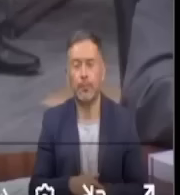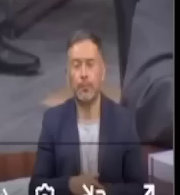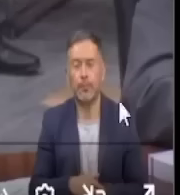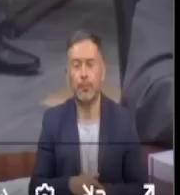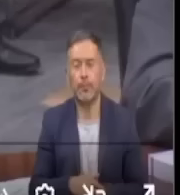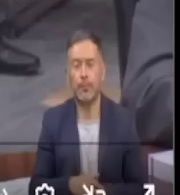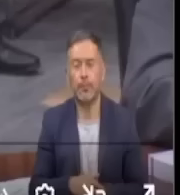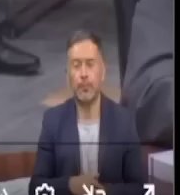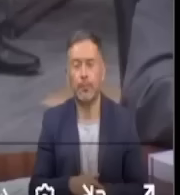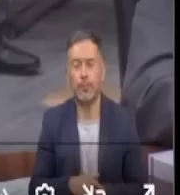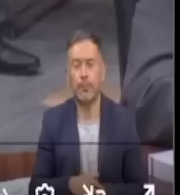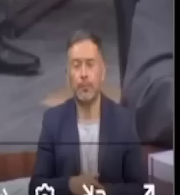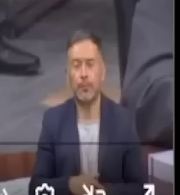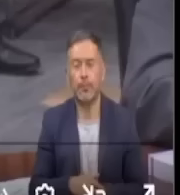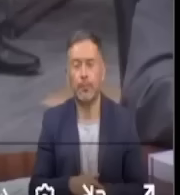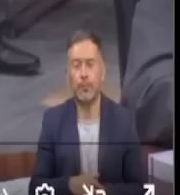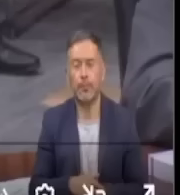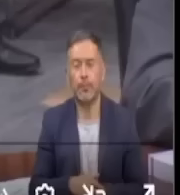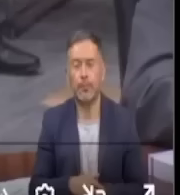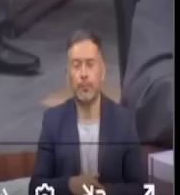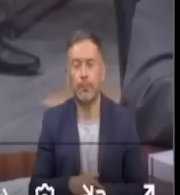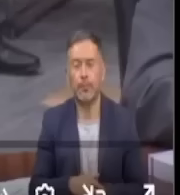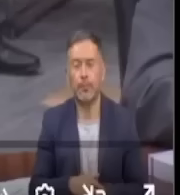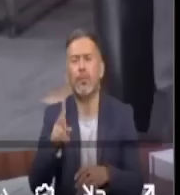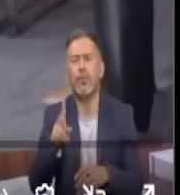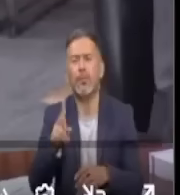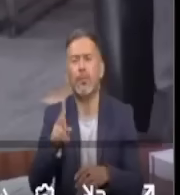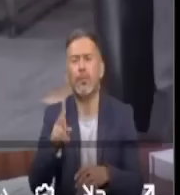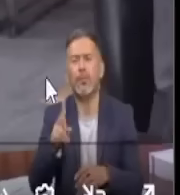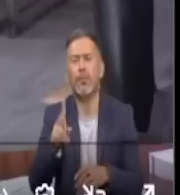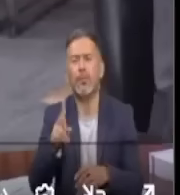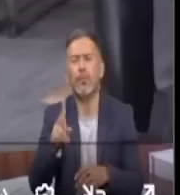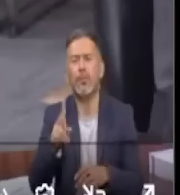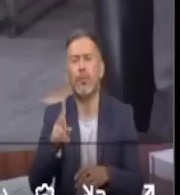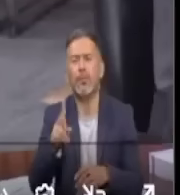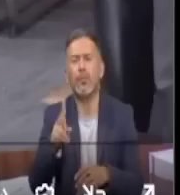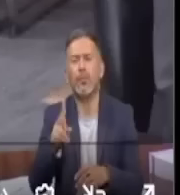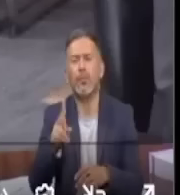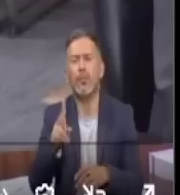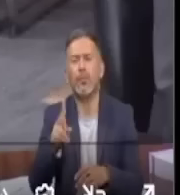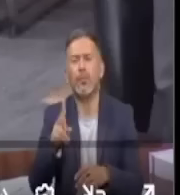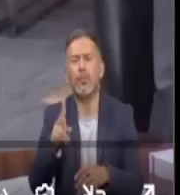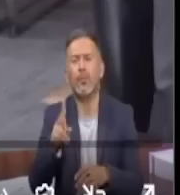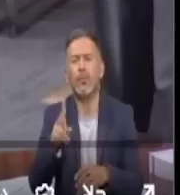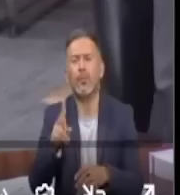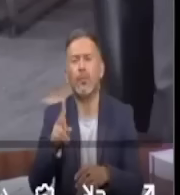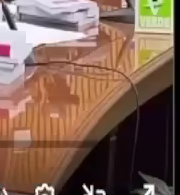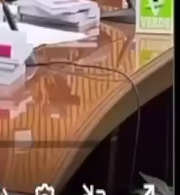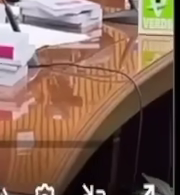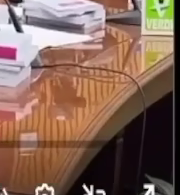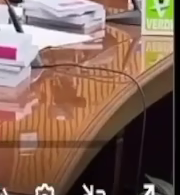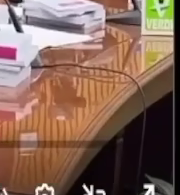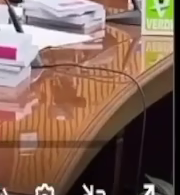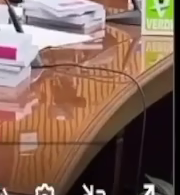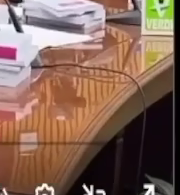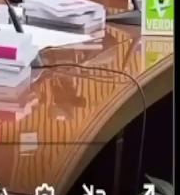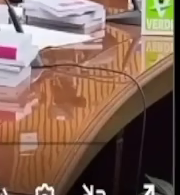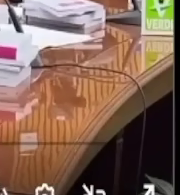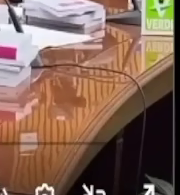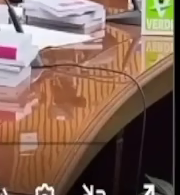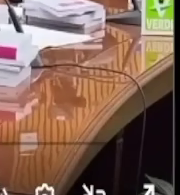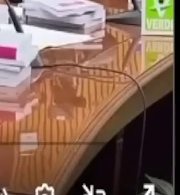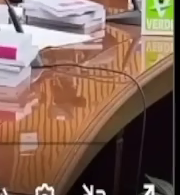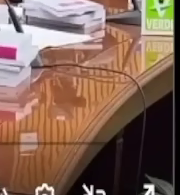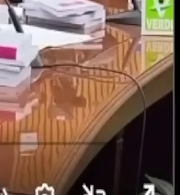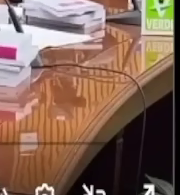protegerse. Lo cierto es que Cabeza de Vaca, hasta este momento, efectivamente, es un prófugo de la justicia. Y